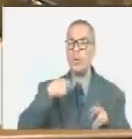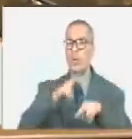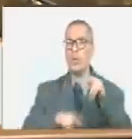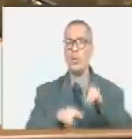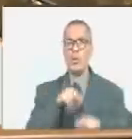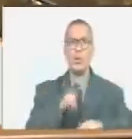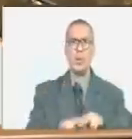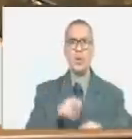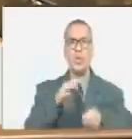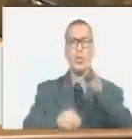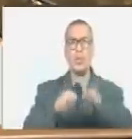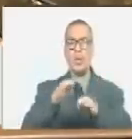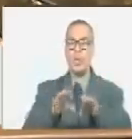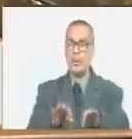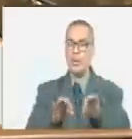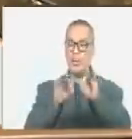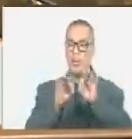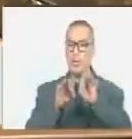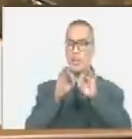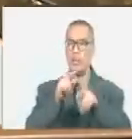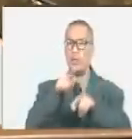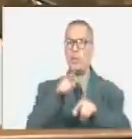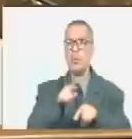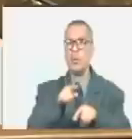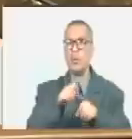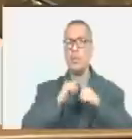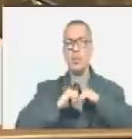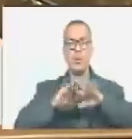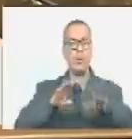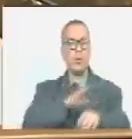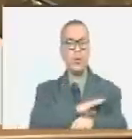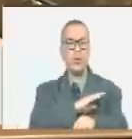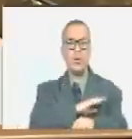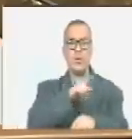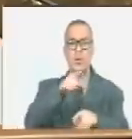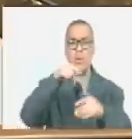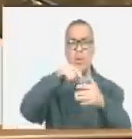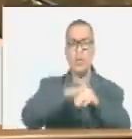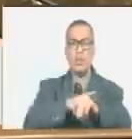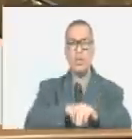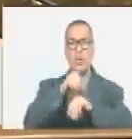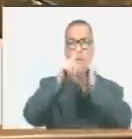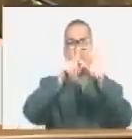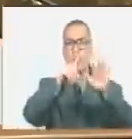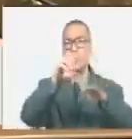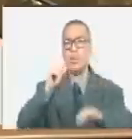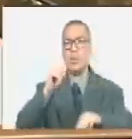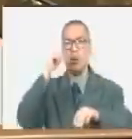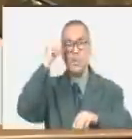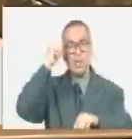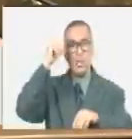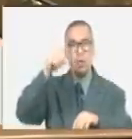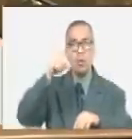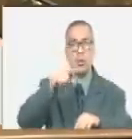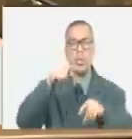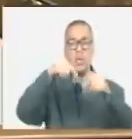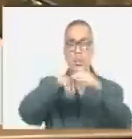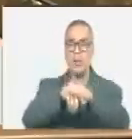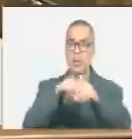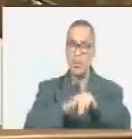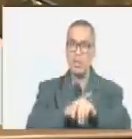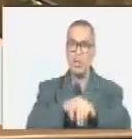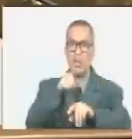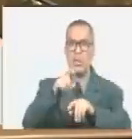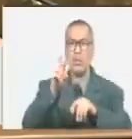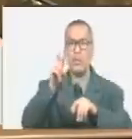las fiscalías especializadas en materia de extinción de dominio dentro de los 60 días siguientes a la entrada en vigencia